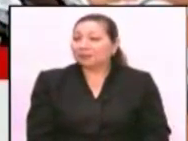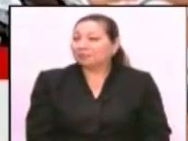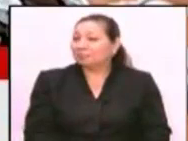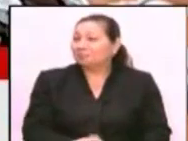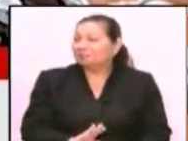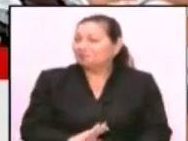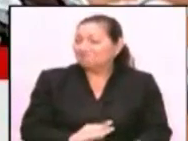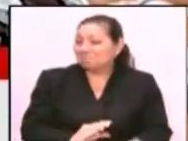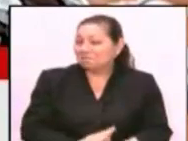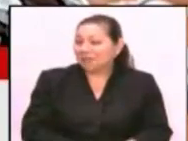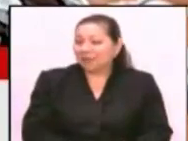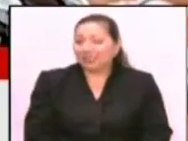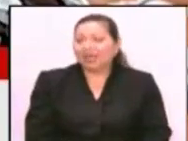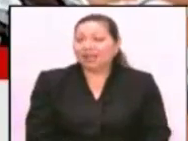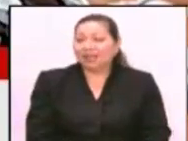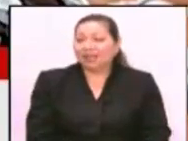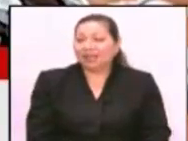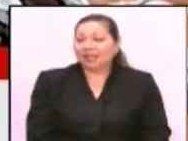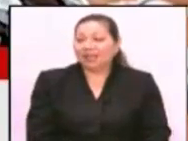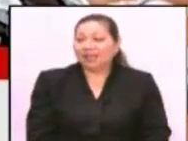perverso